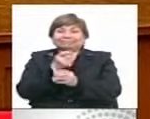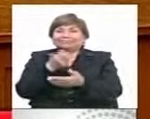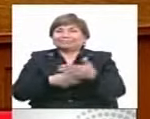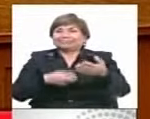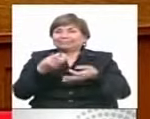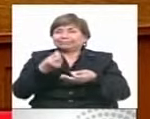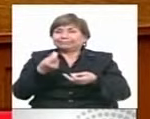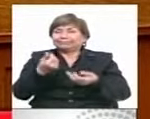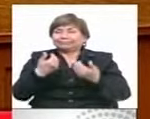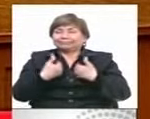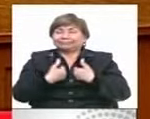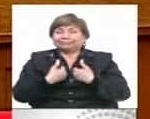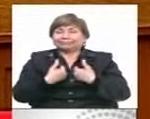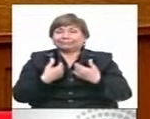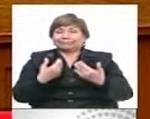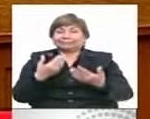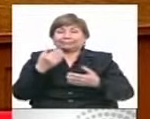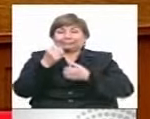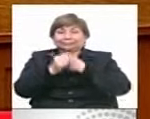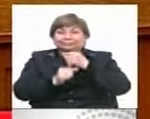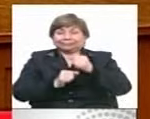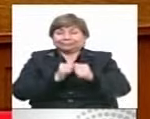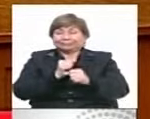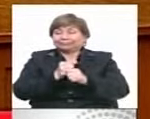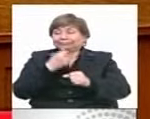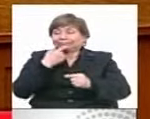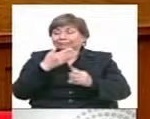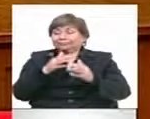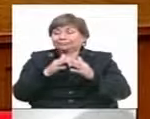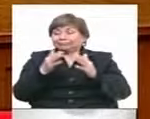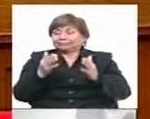que teníamos de anual, se les ha